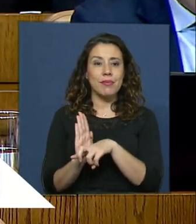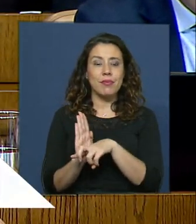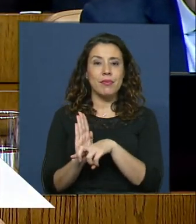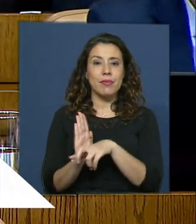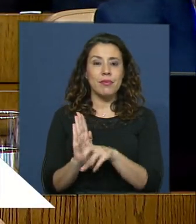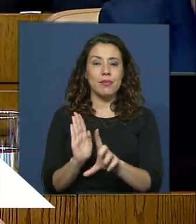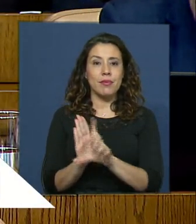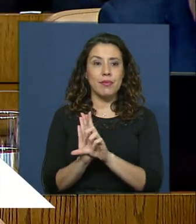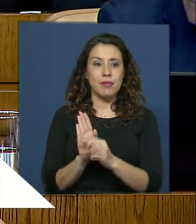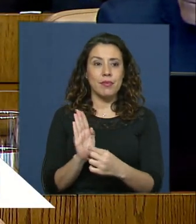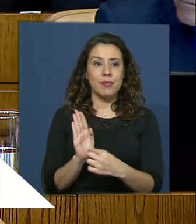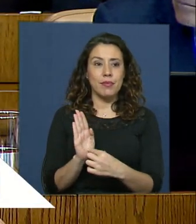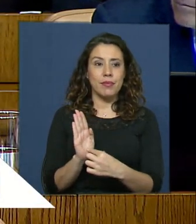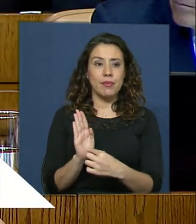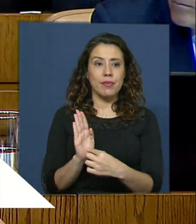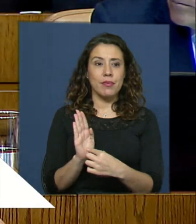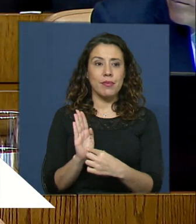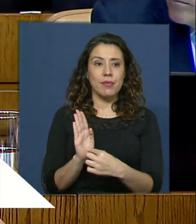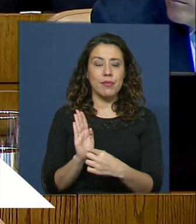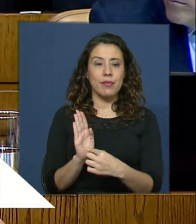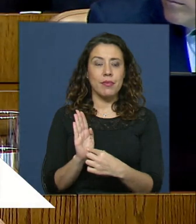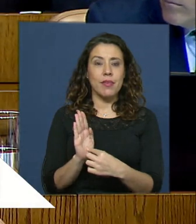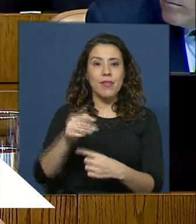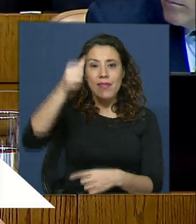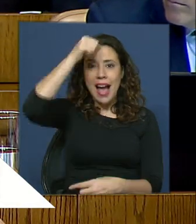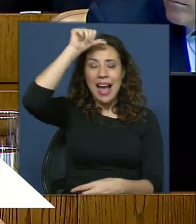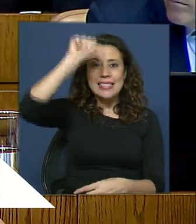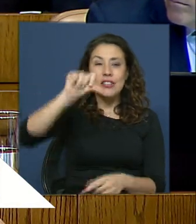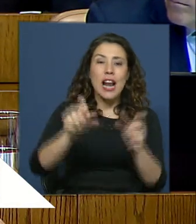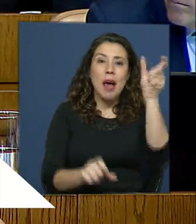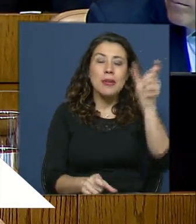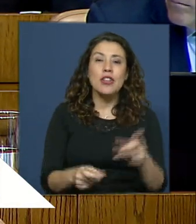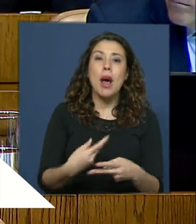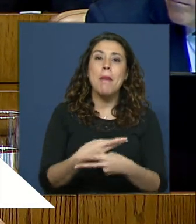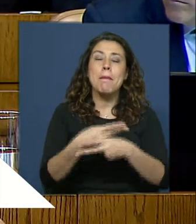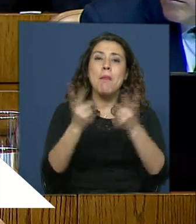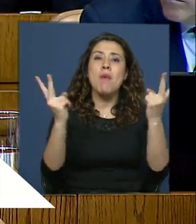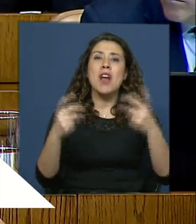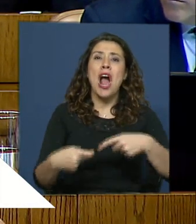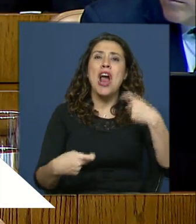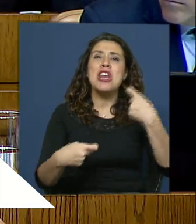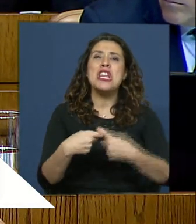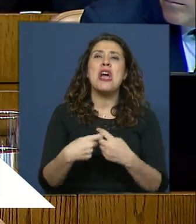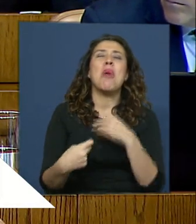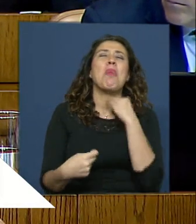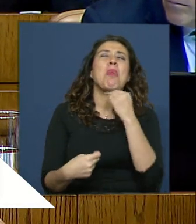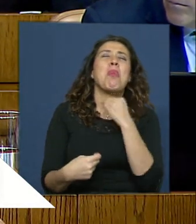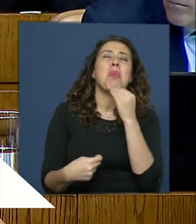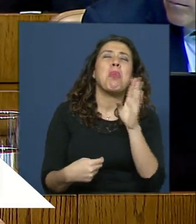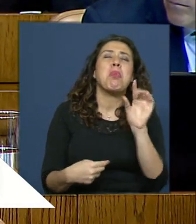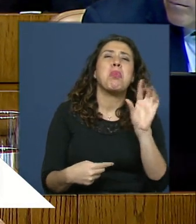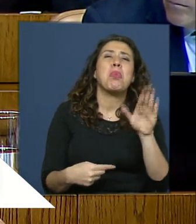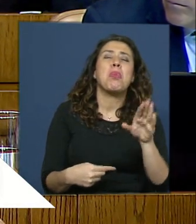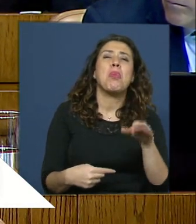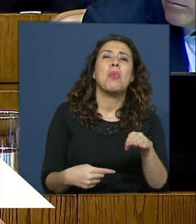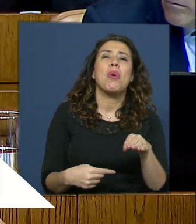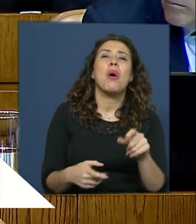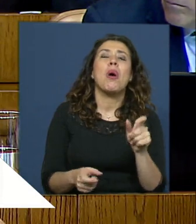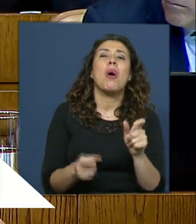moción parlamentaria va a castigar al que públicamente niegue, minimice, justifique los crímenes de lesa humanidad o